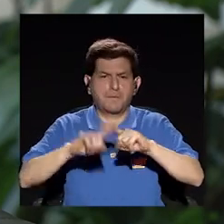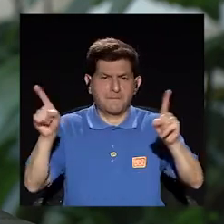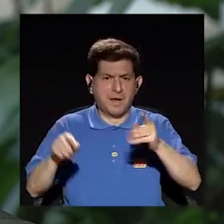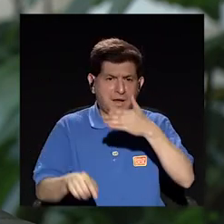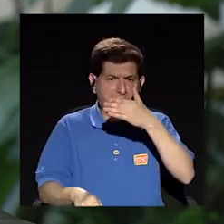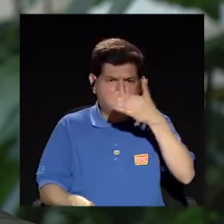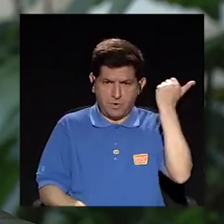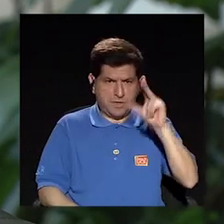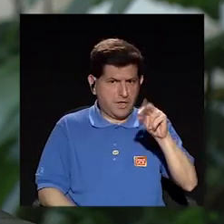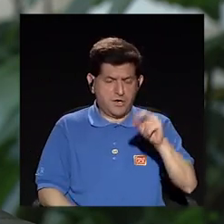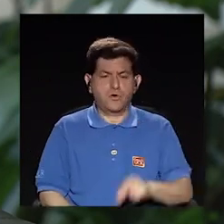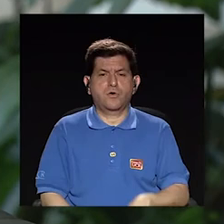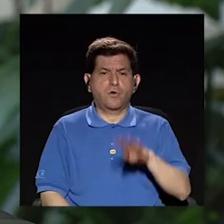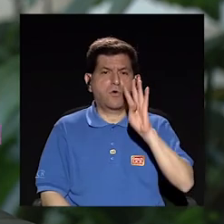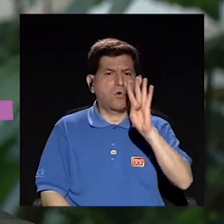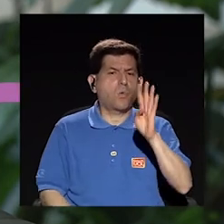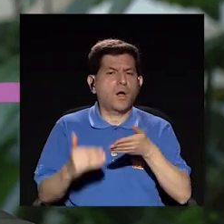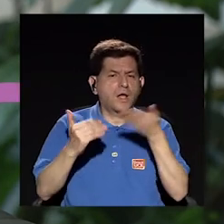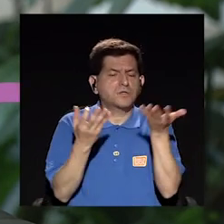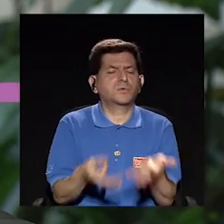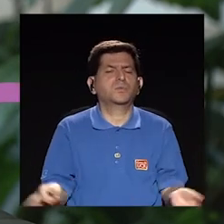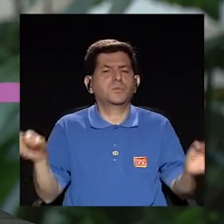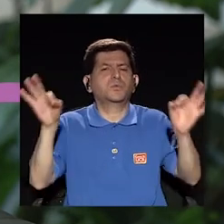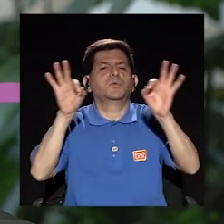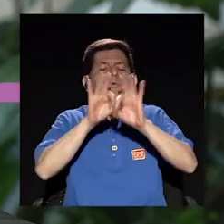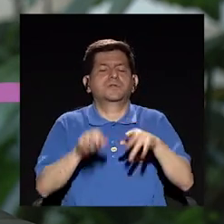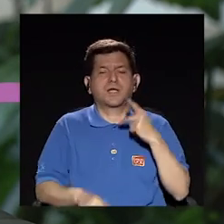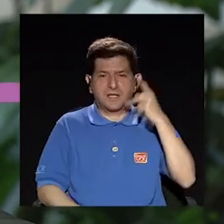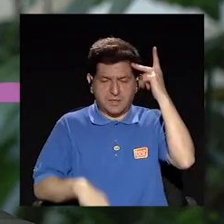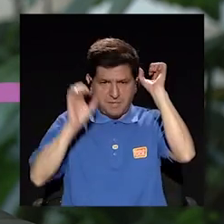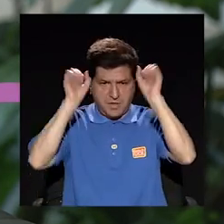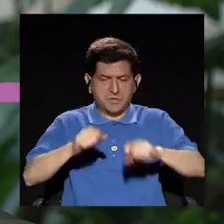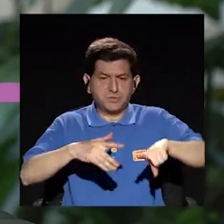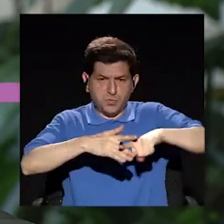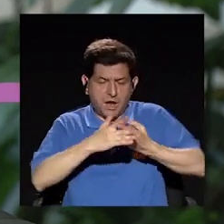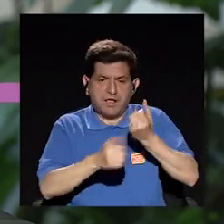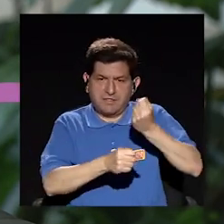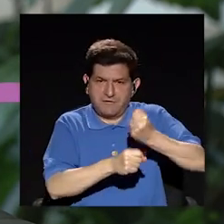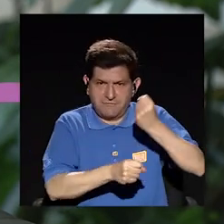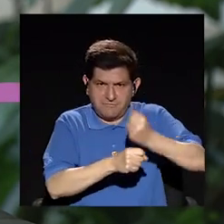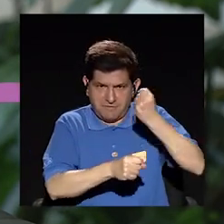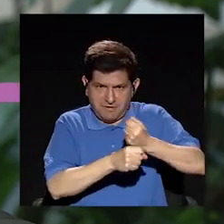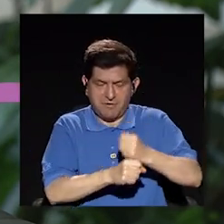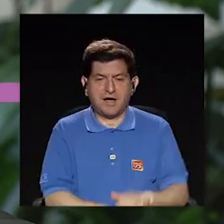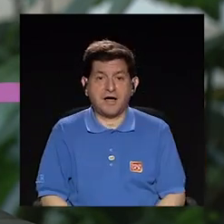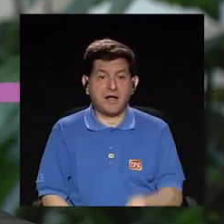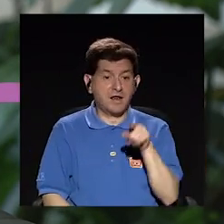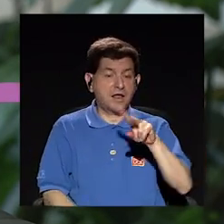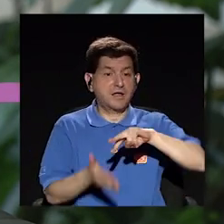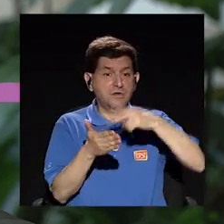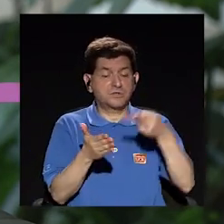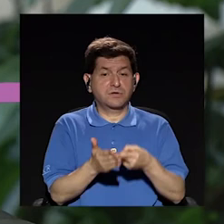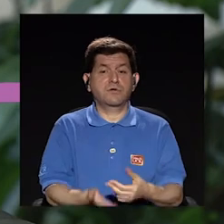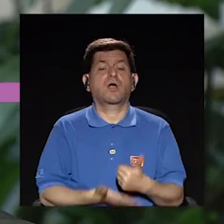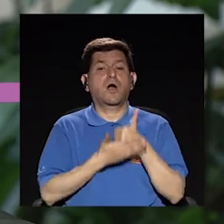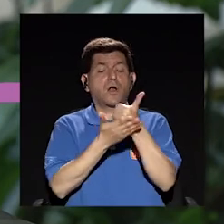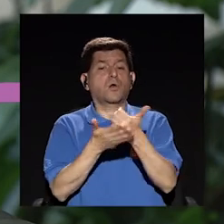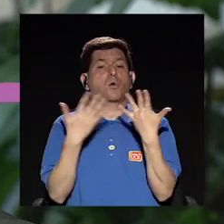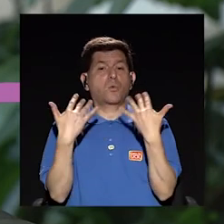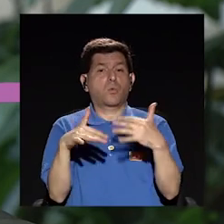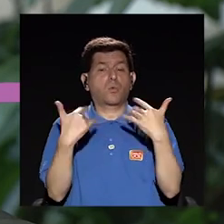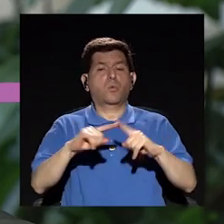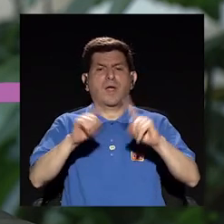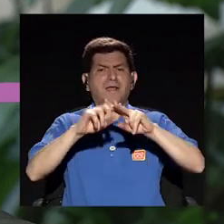lado. Pero son cuatro razones o cuatro cosas fundamentales que los padres pueden comenzar a trabajar y que les pueden ayudar